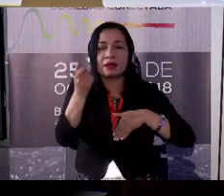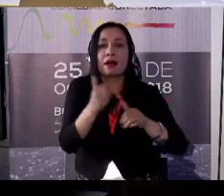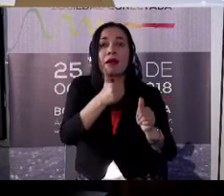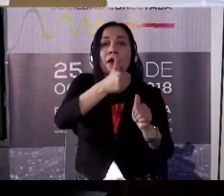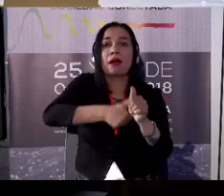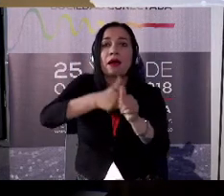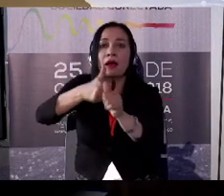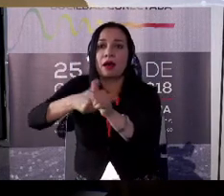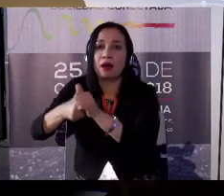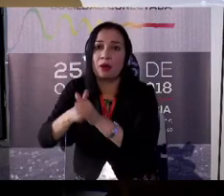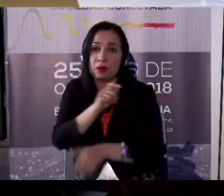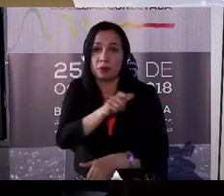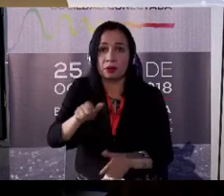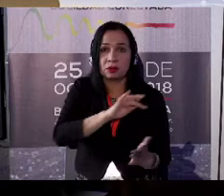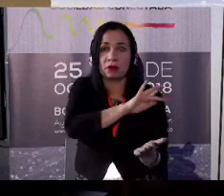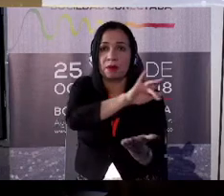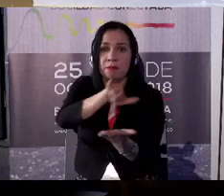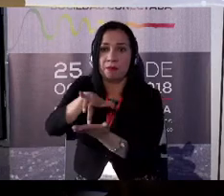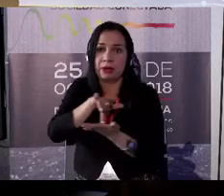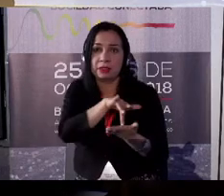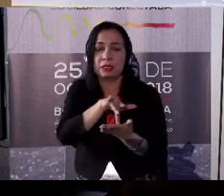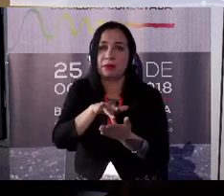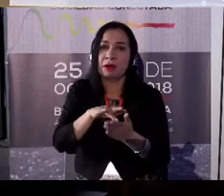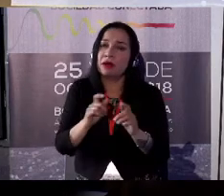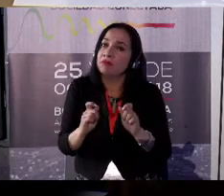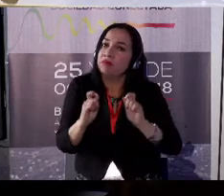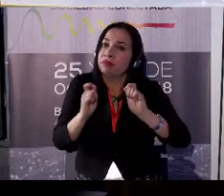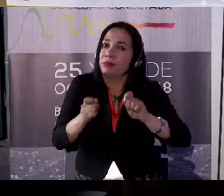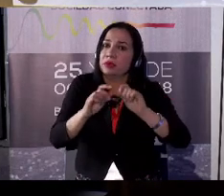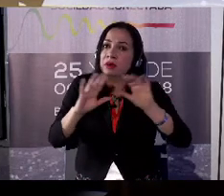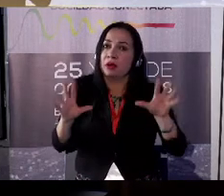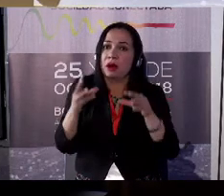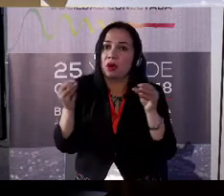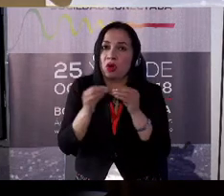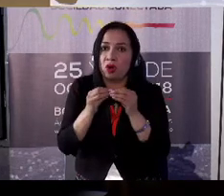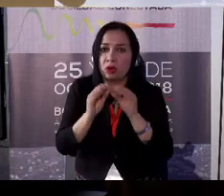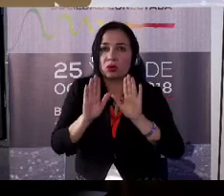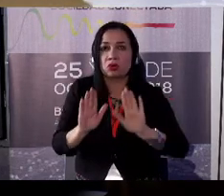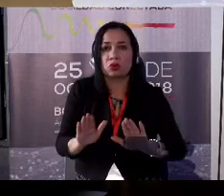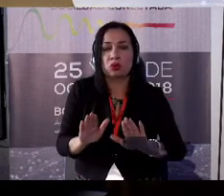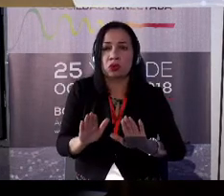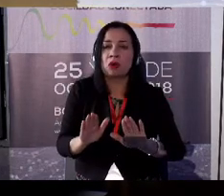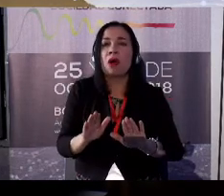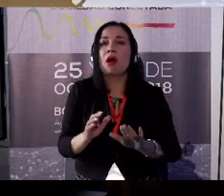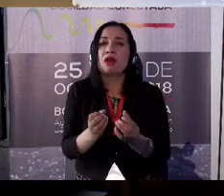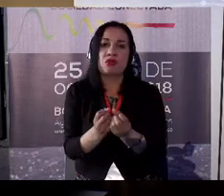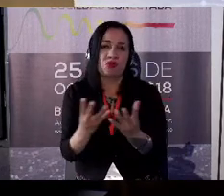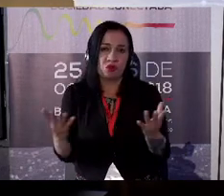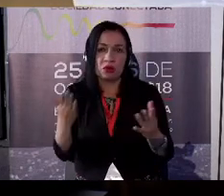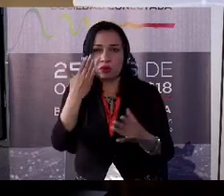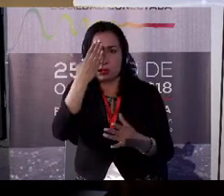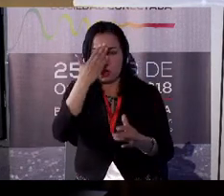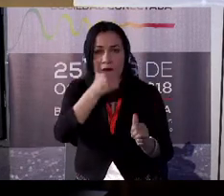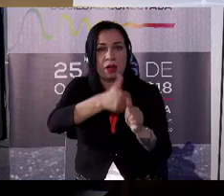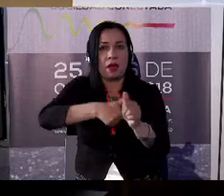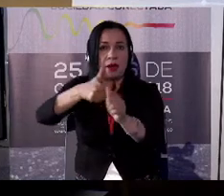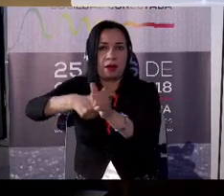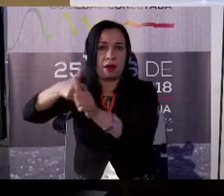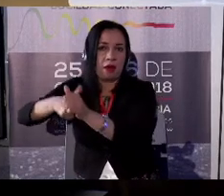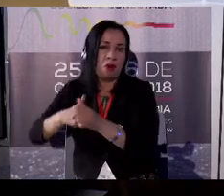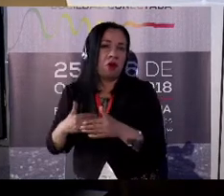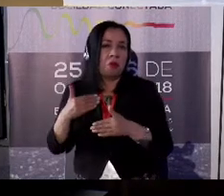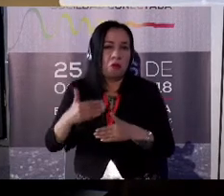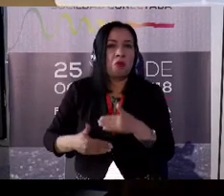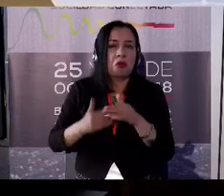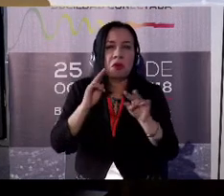participantes, y ese código, ese ID o identificador, es el que conocen los demás a medida que la